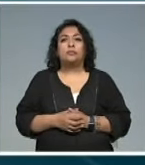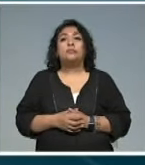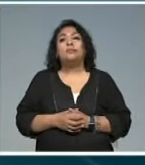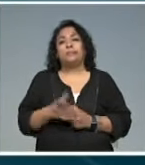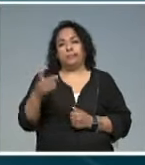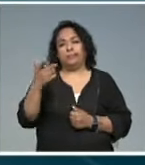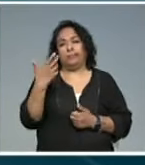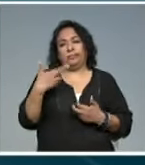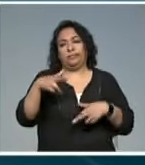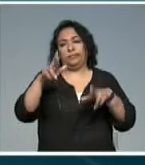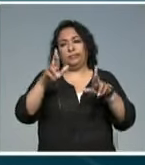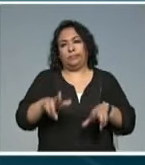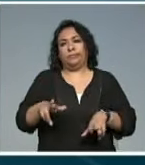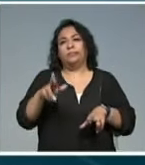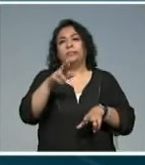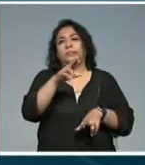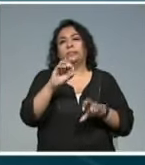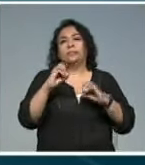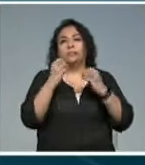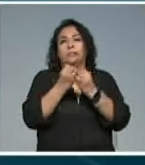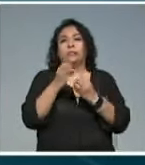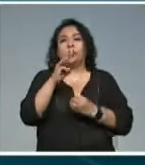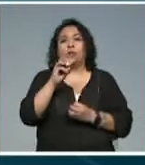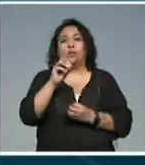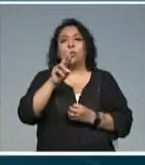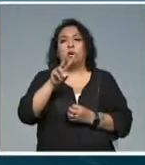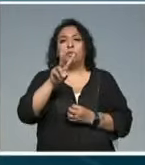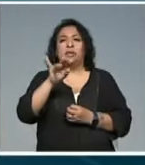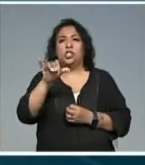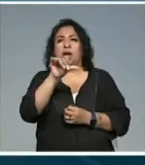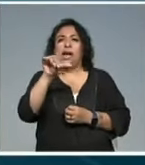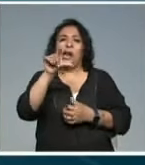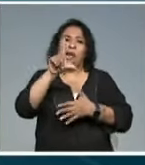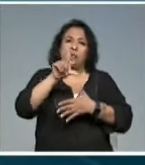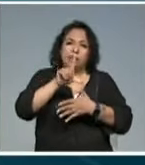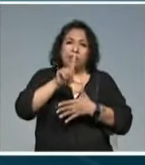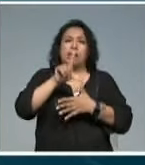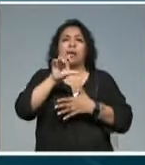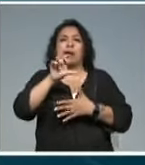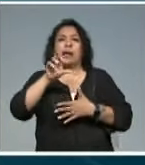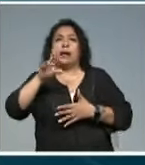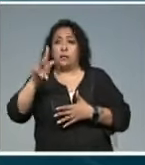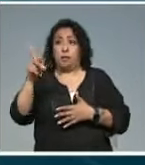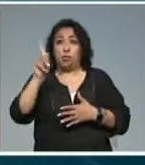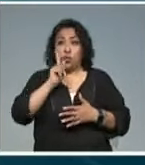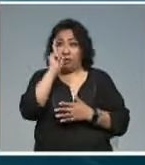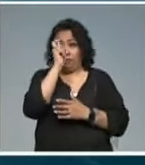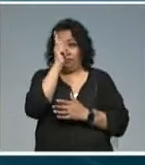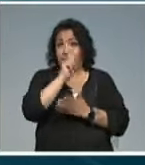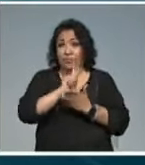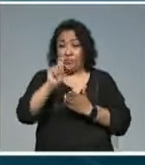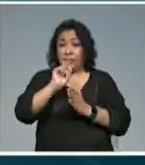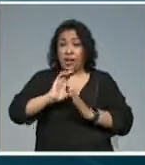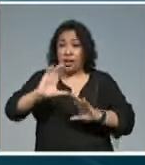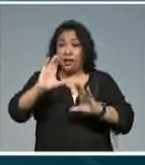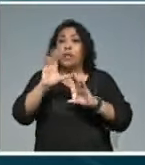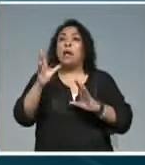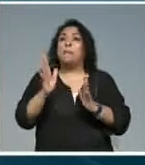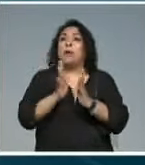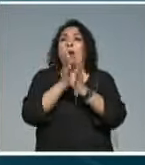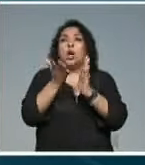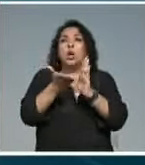Como embajadora de la organización World Vision para Latinoamérica y el Caribe, la cantautora está involucrada en la construcción de un pozo de